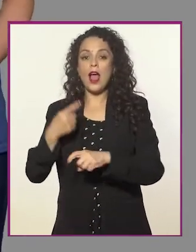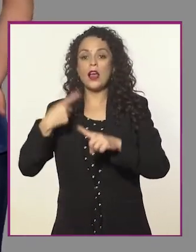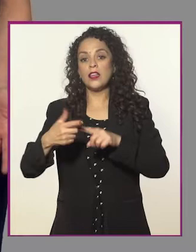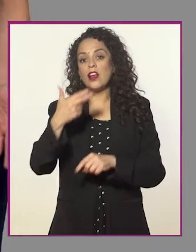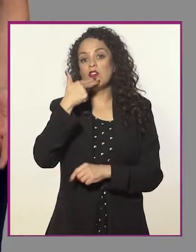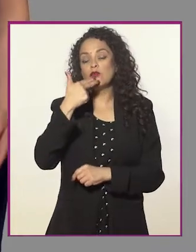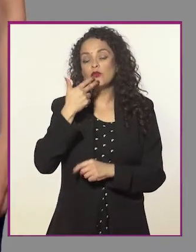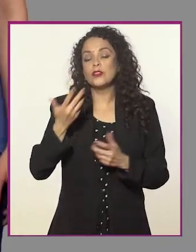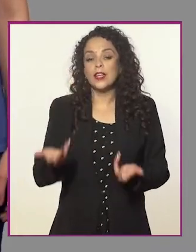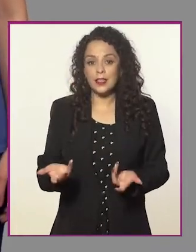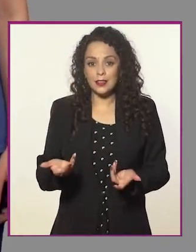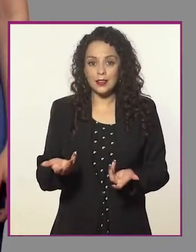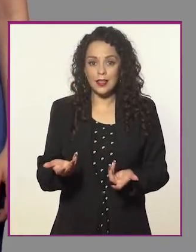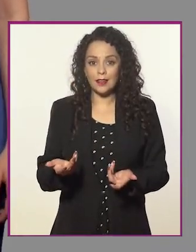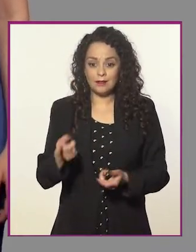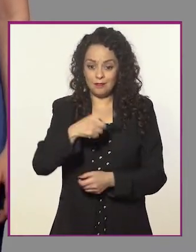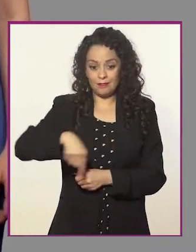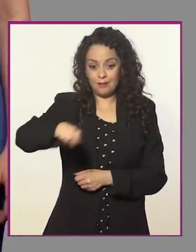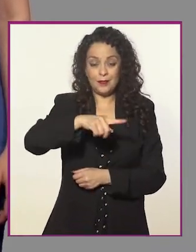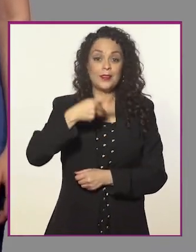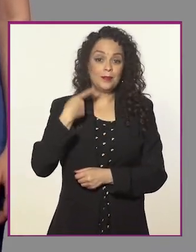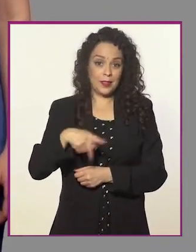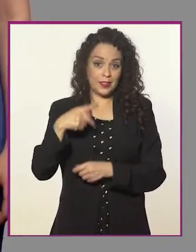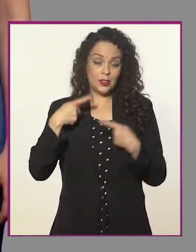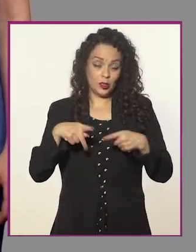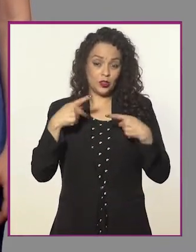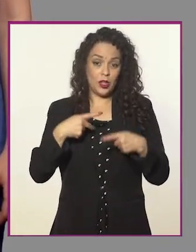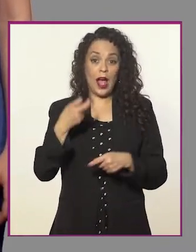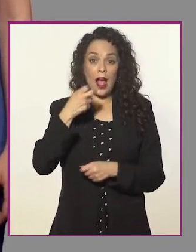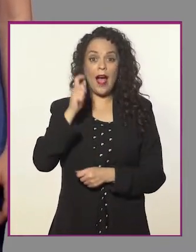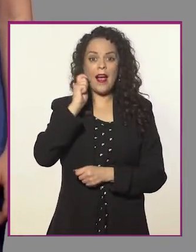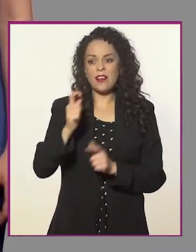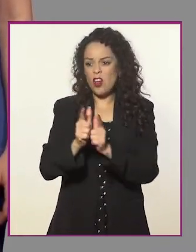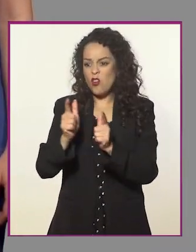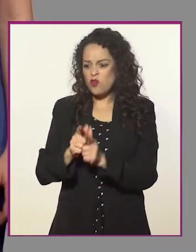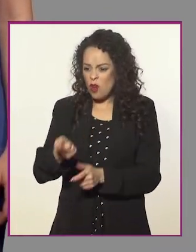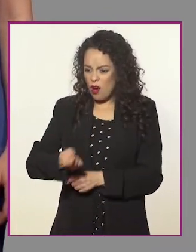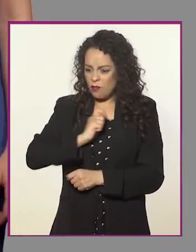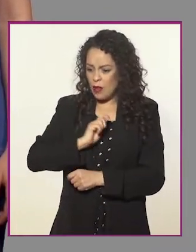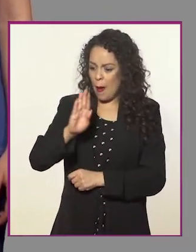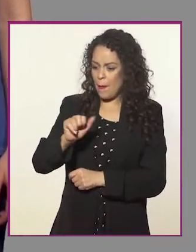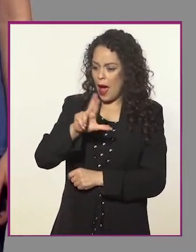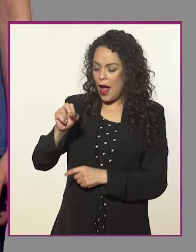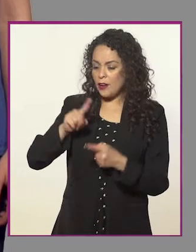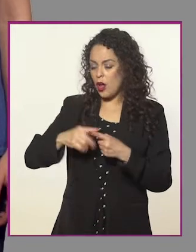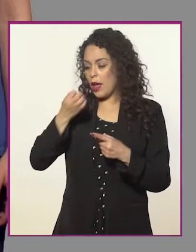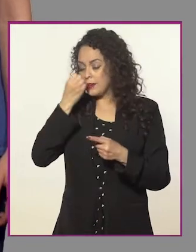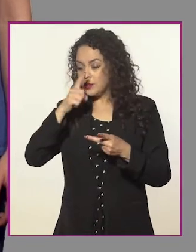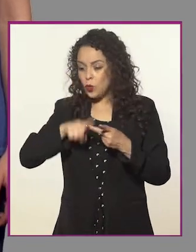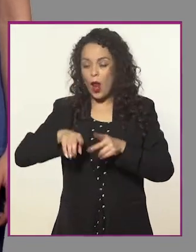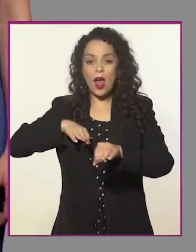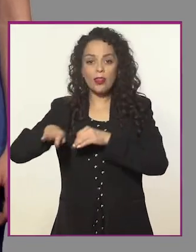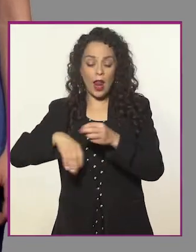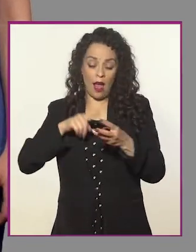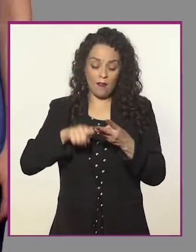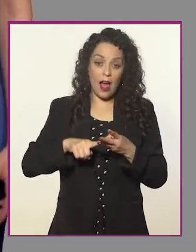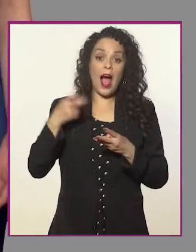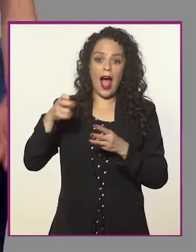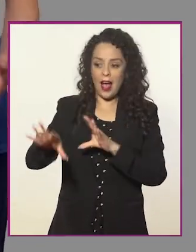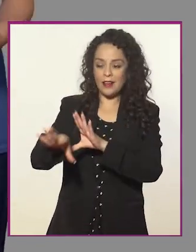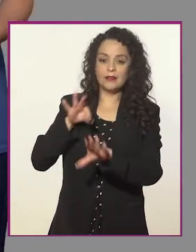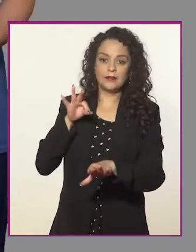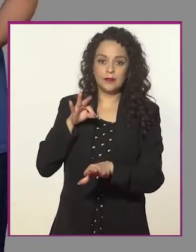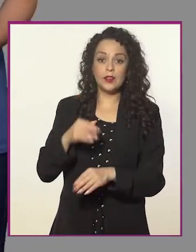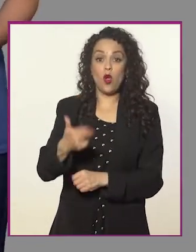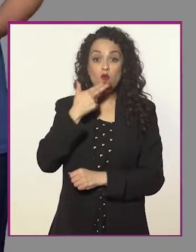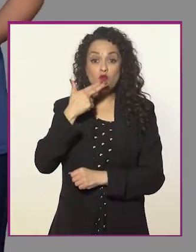quienes los utilizan. Como vimos, en un principio pueden salir de un grupo de pertenencia, el barrio, la escuela o el trabajo. Y